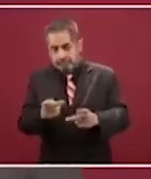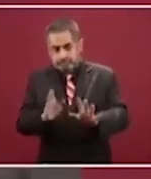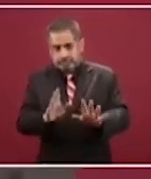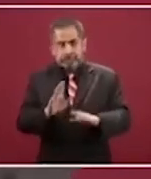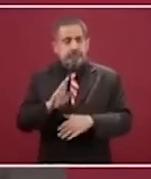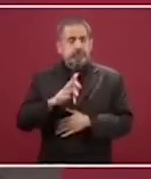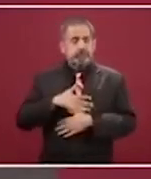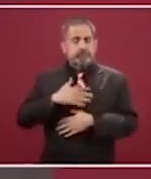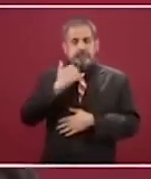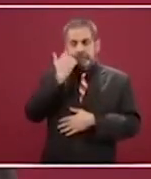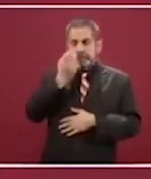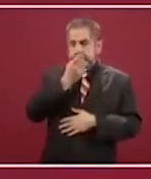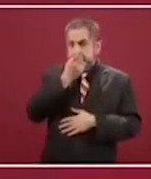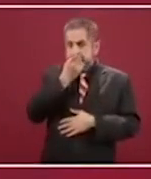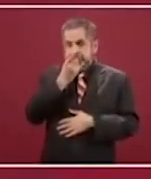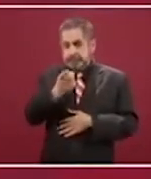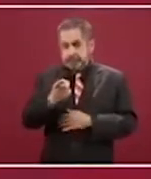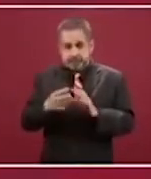Quiero nada más